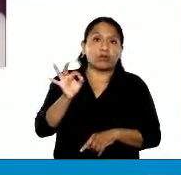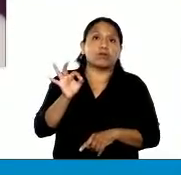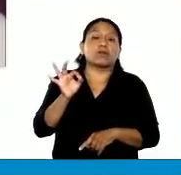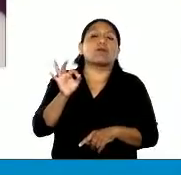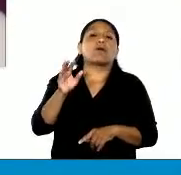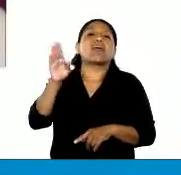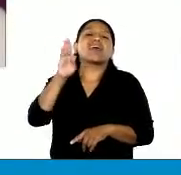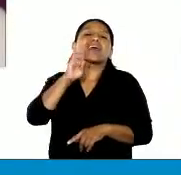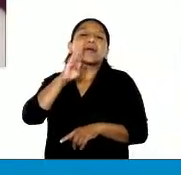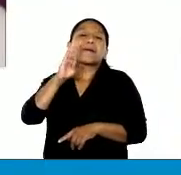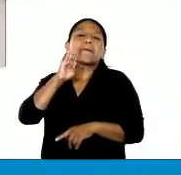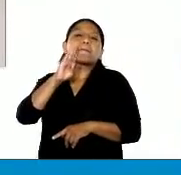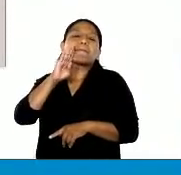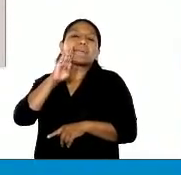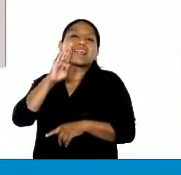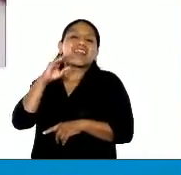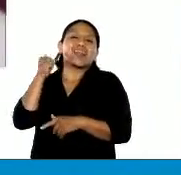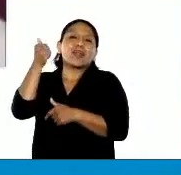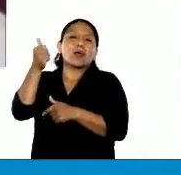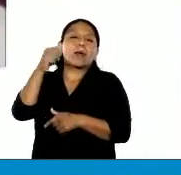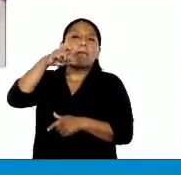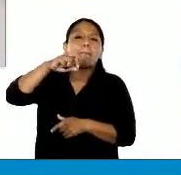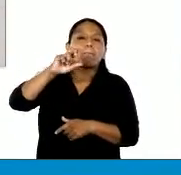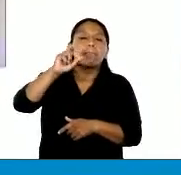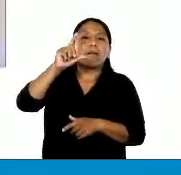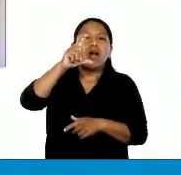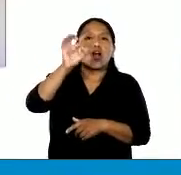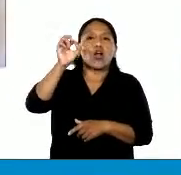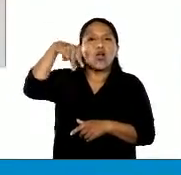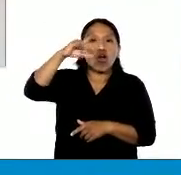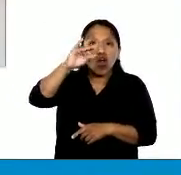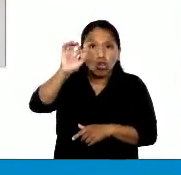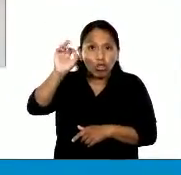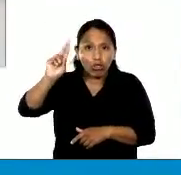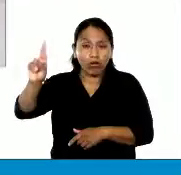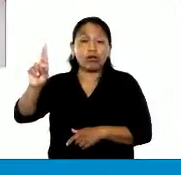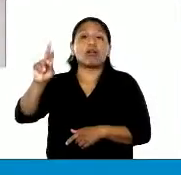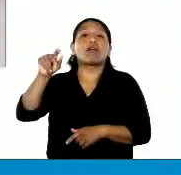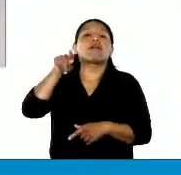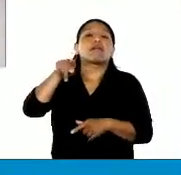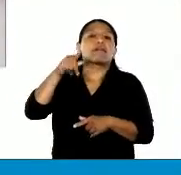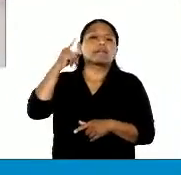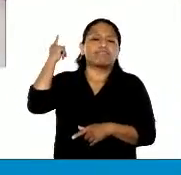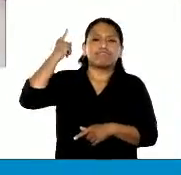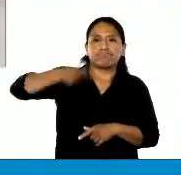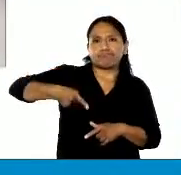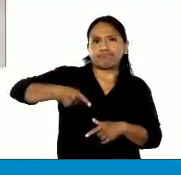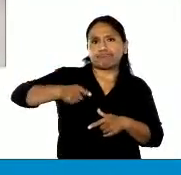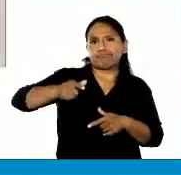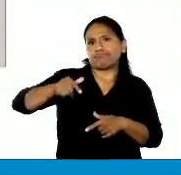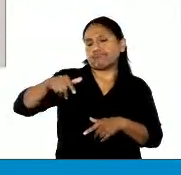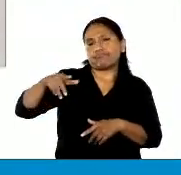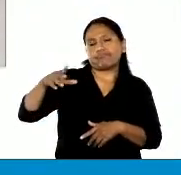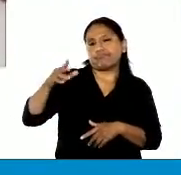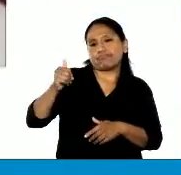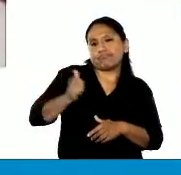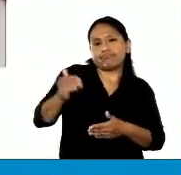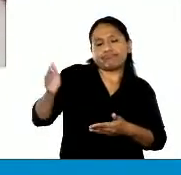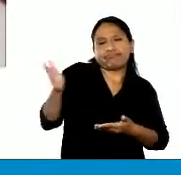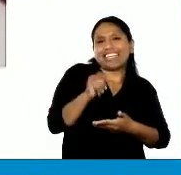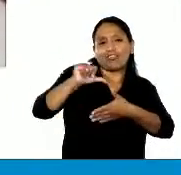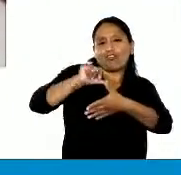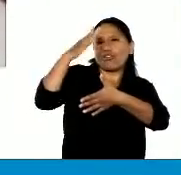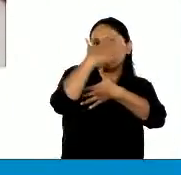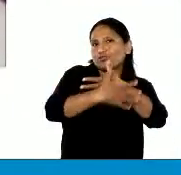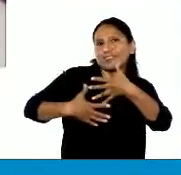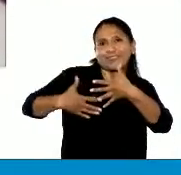yanqui a través del conocido Plan Cóndor, que impuso dictaduras militares en todo el subcontinente